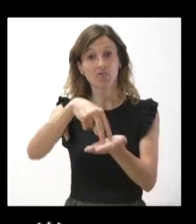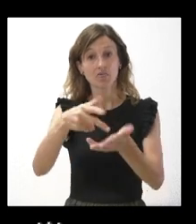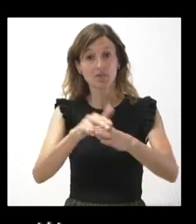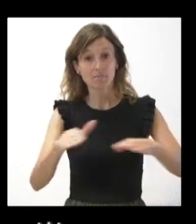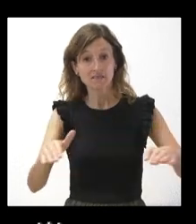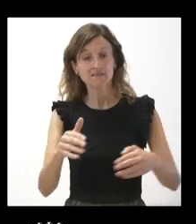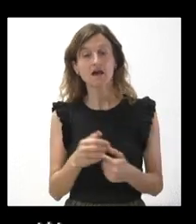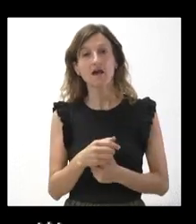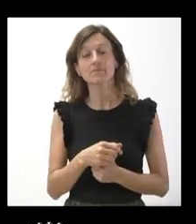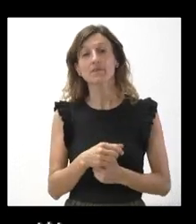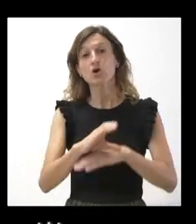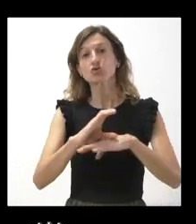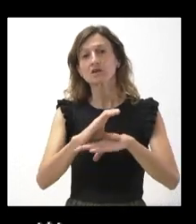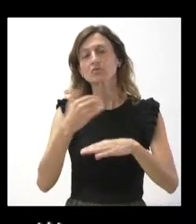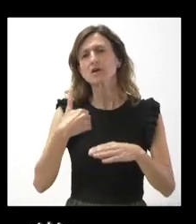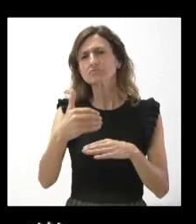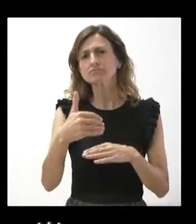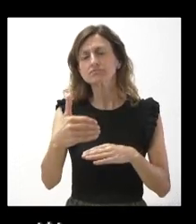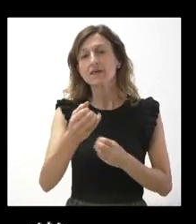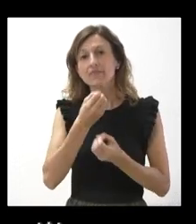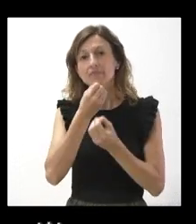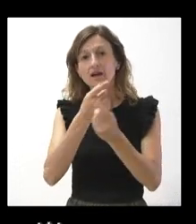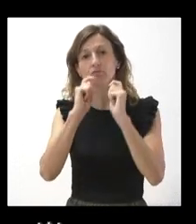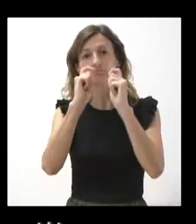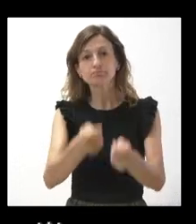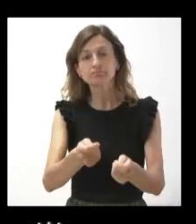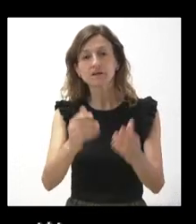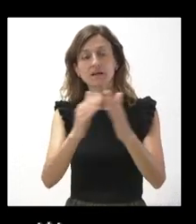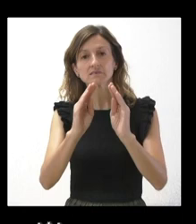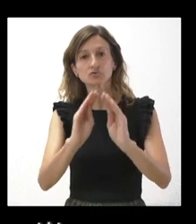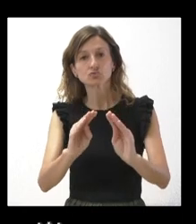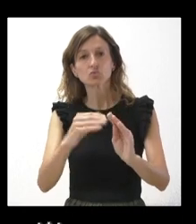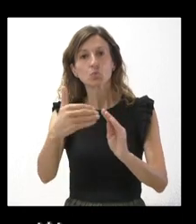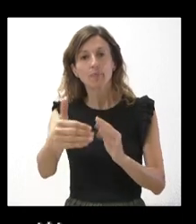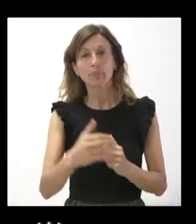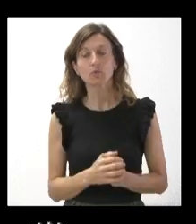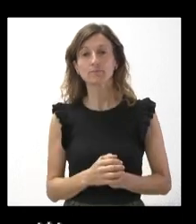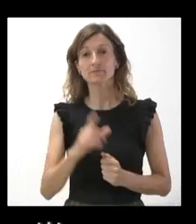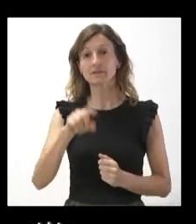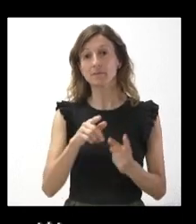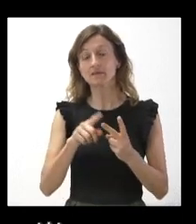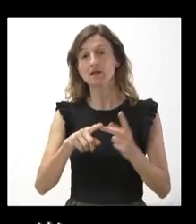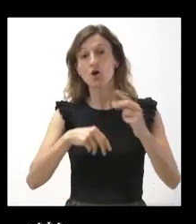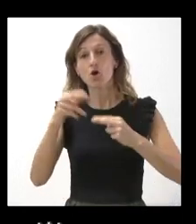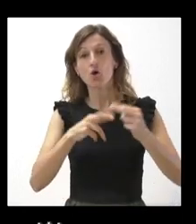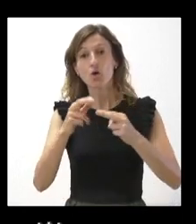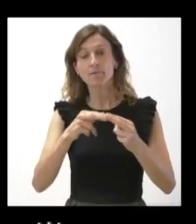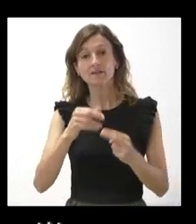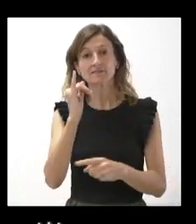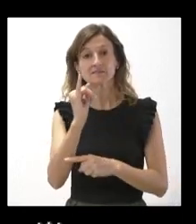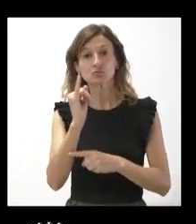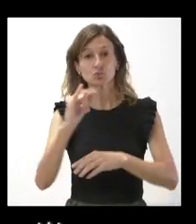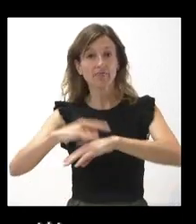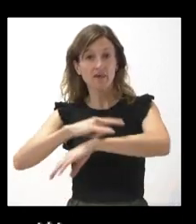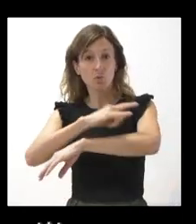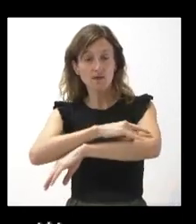hoy, si ya hay fecha definitiva para esa declaración. Por otro lado, sobre las obras en el Instituto Duque de Alburquerque de Cuéllar,